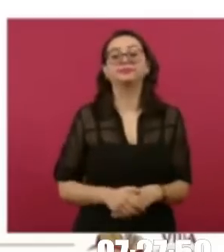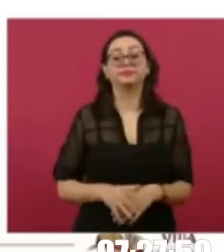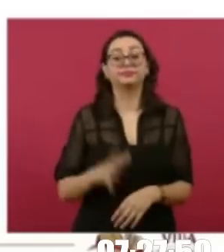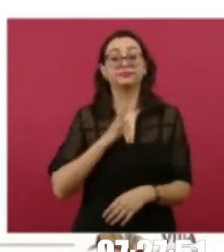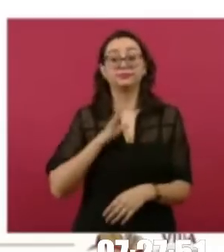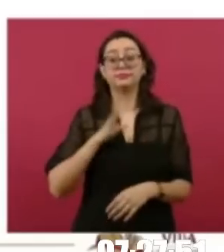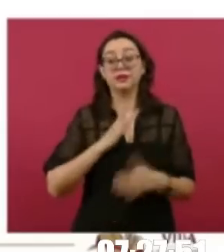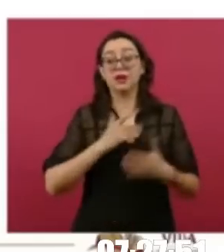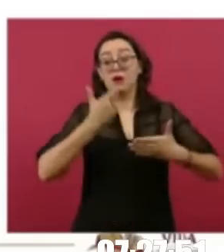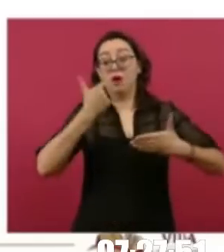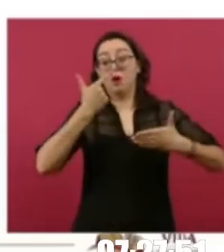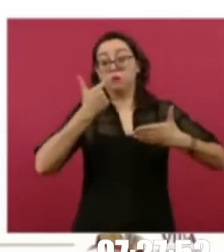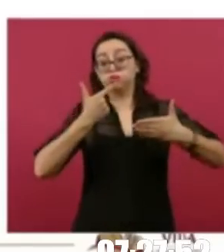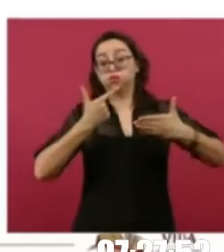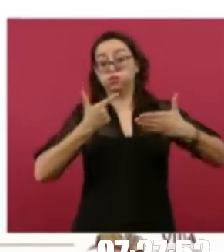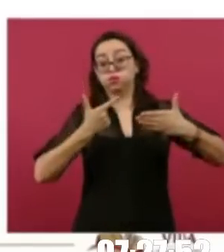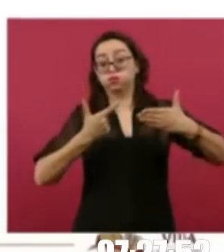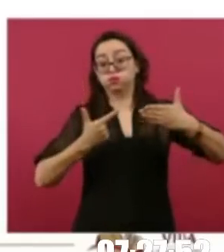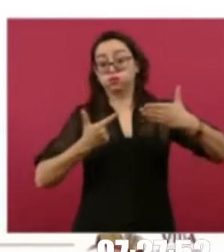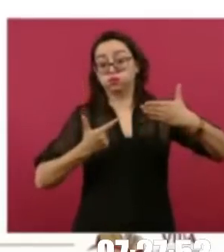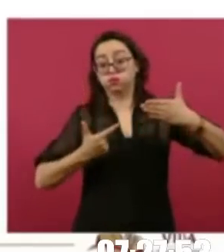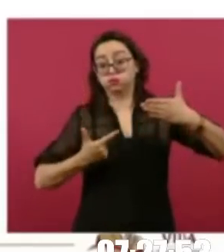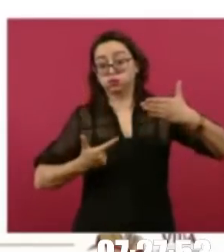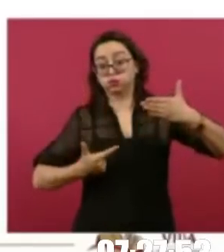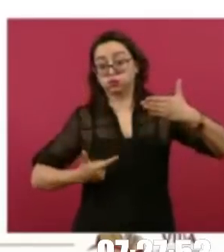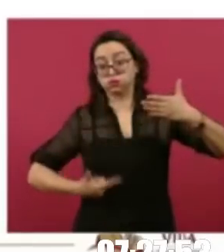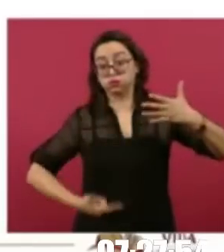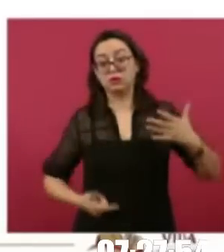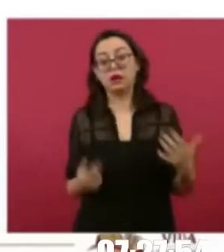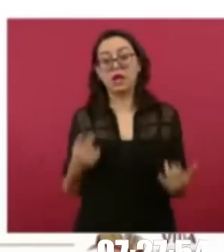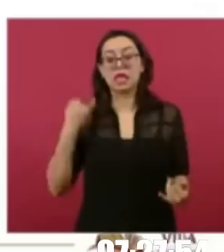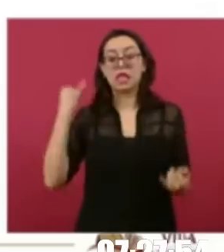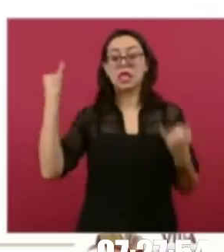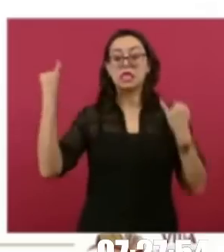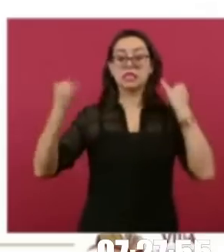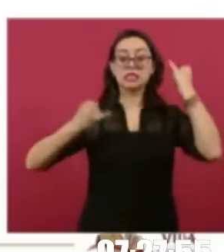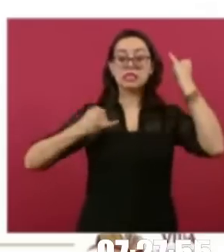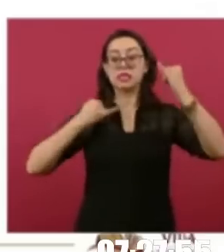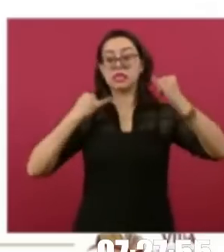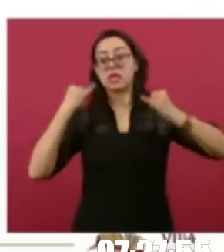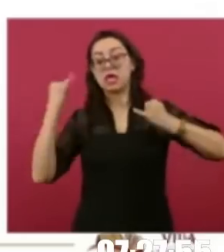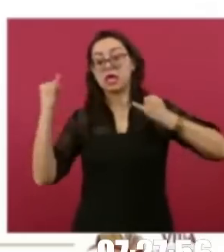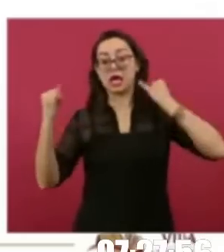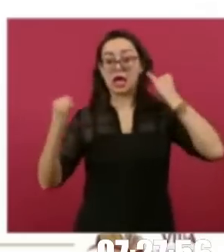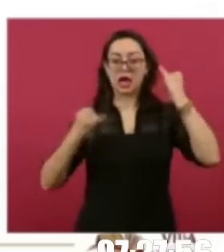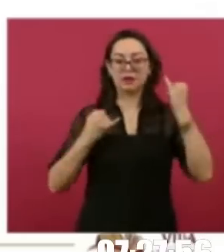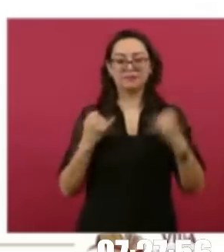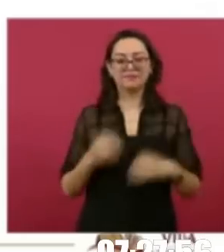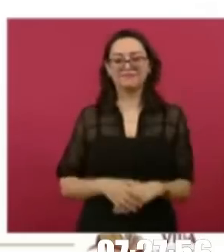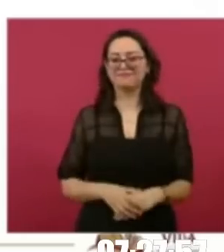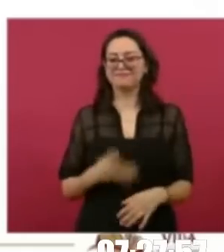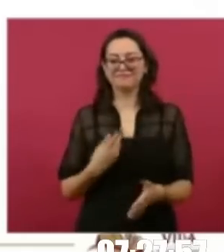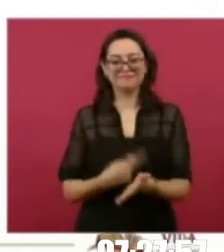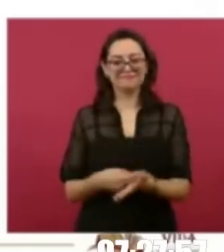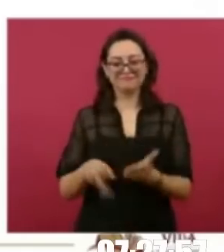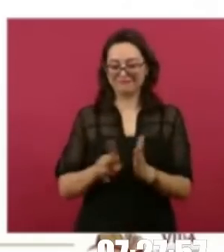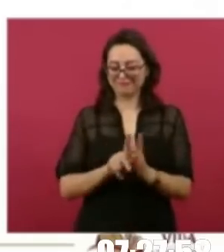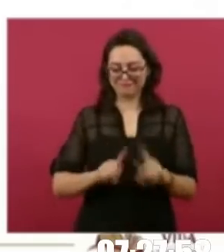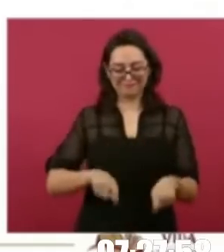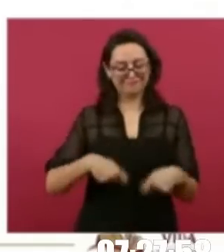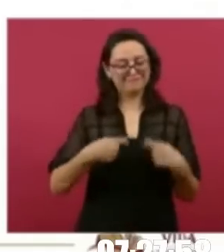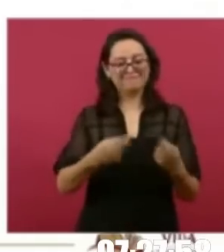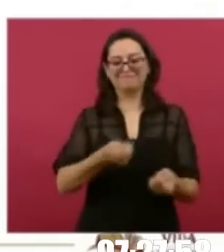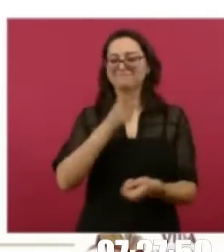años para explicar y dar pretextos a lo que siempre debe haber sido la base la basificación